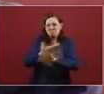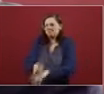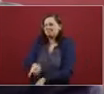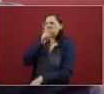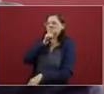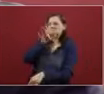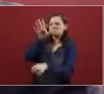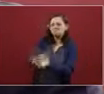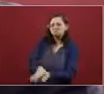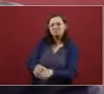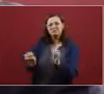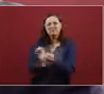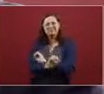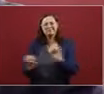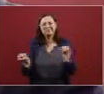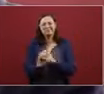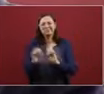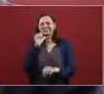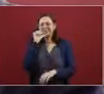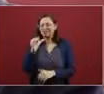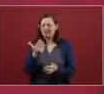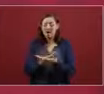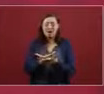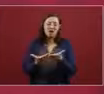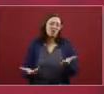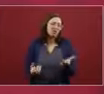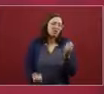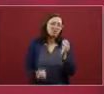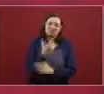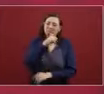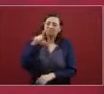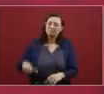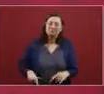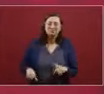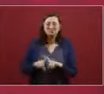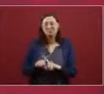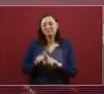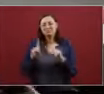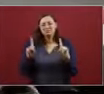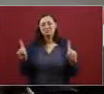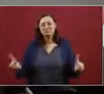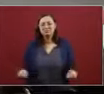nadie. Esto es distinto, completamente.